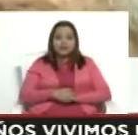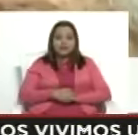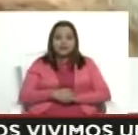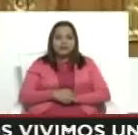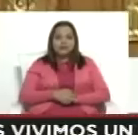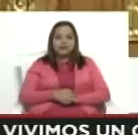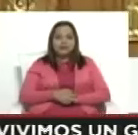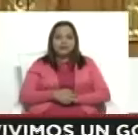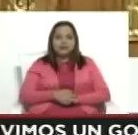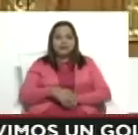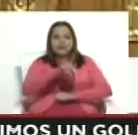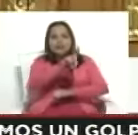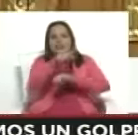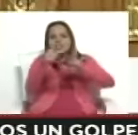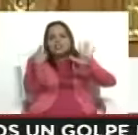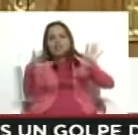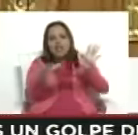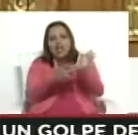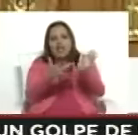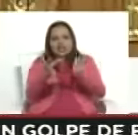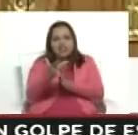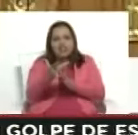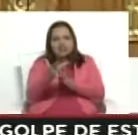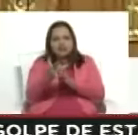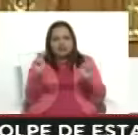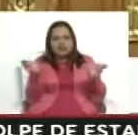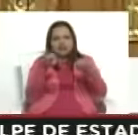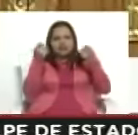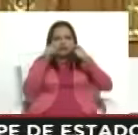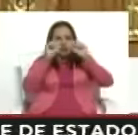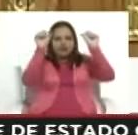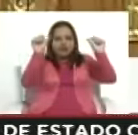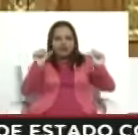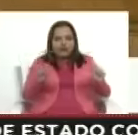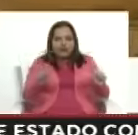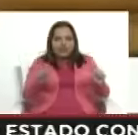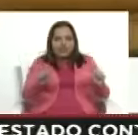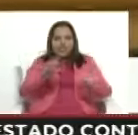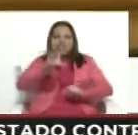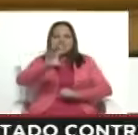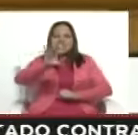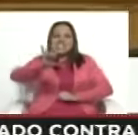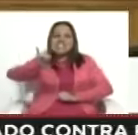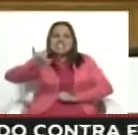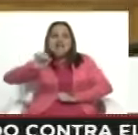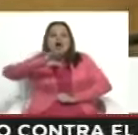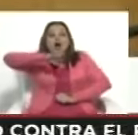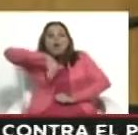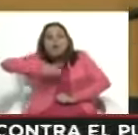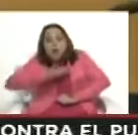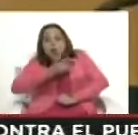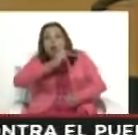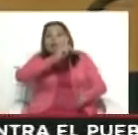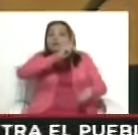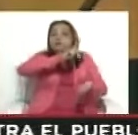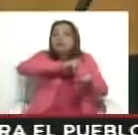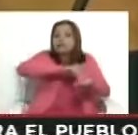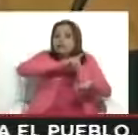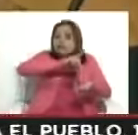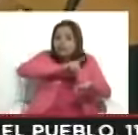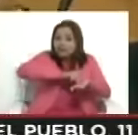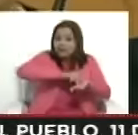el 16 de abril, salió esta nota. La CIA pudo haber participado en el golpe de